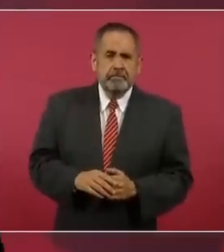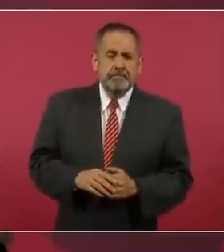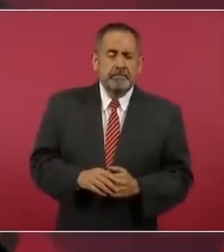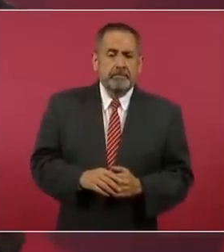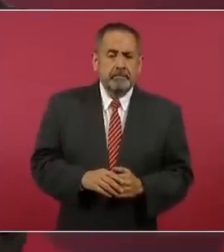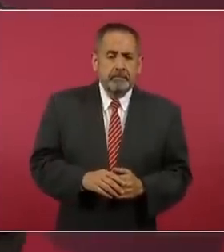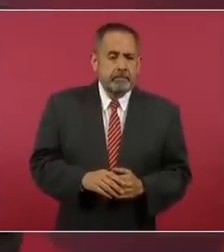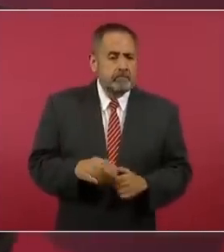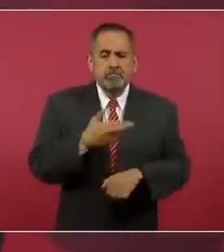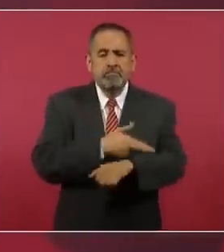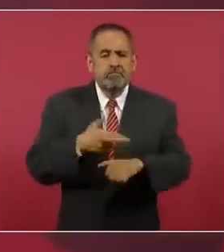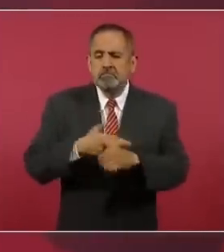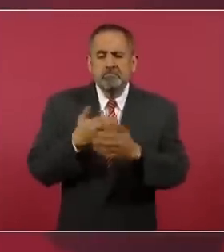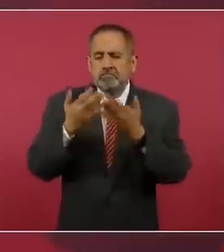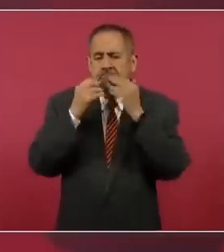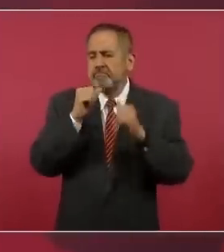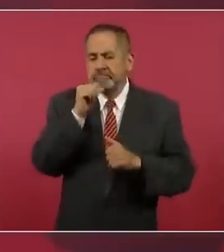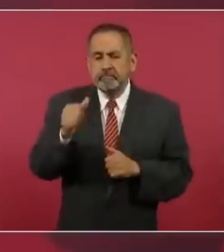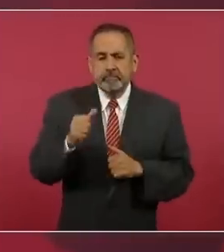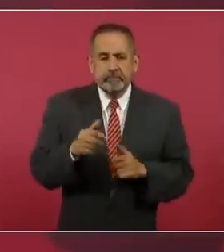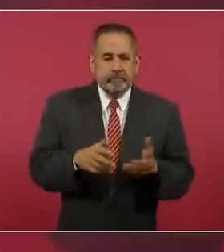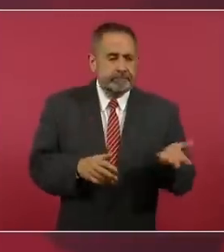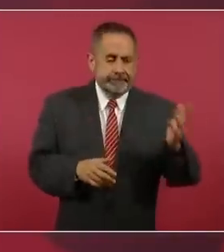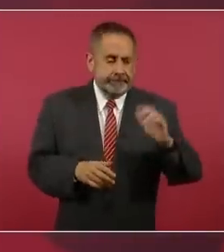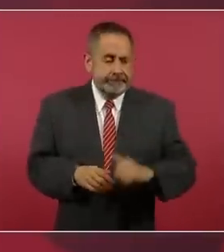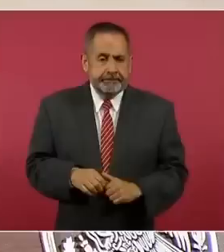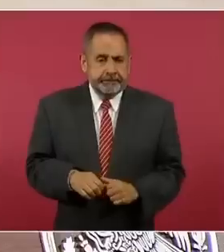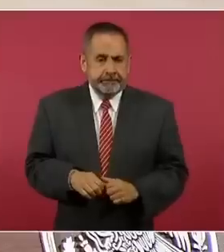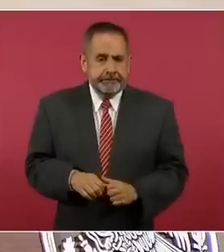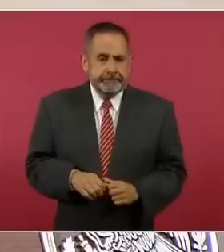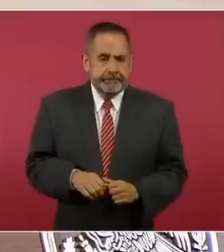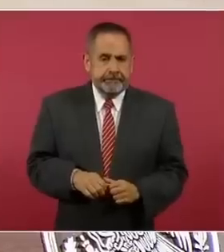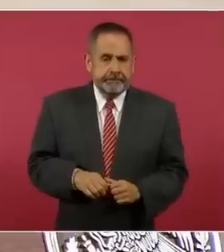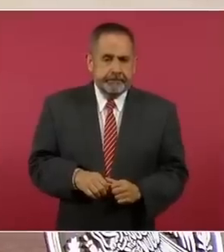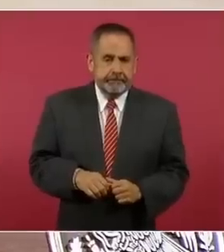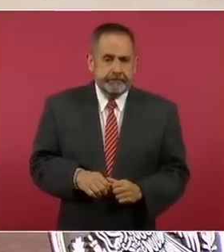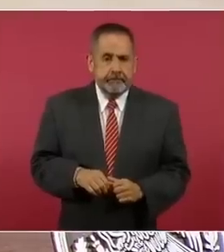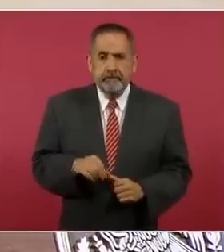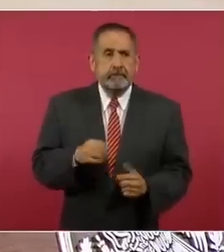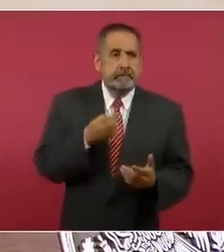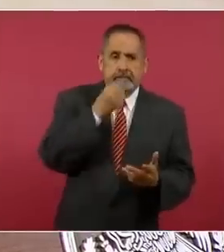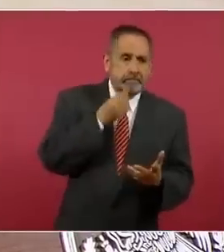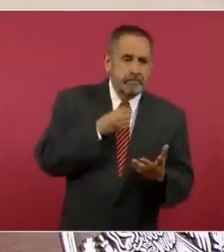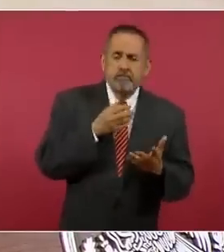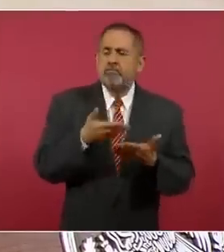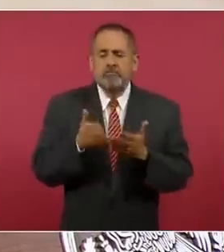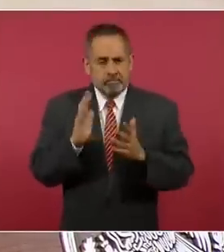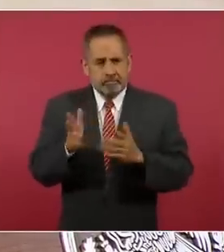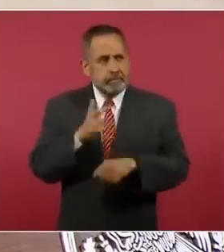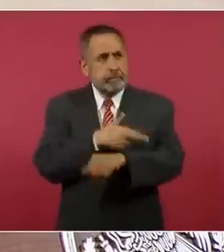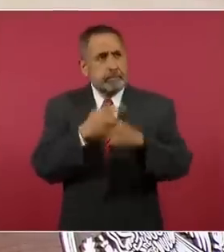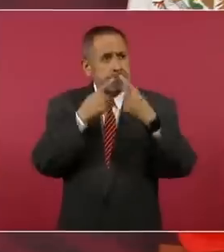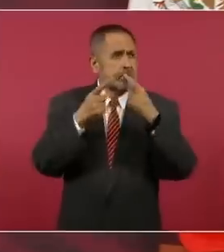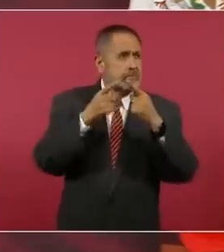porque no había otra posibilidad. Ahora ya se logró